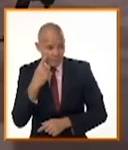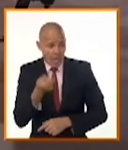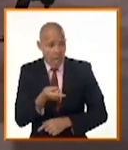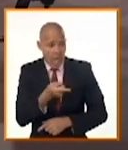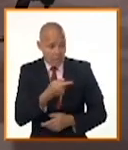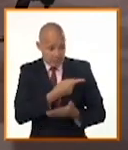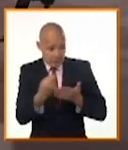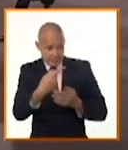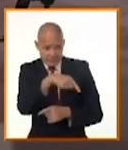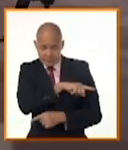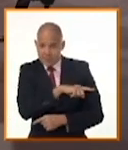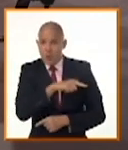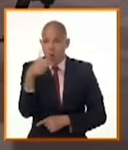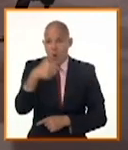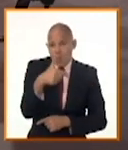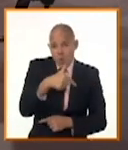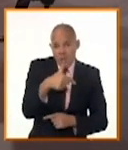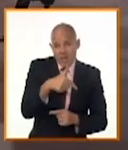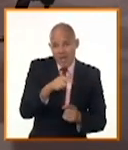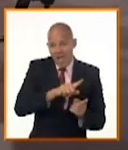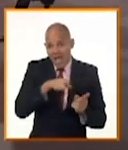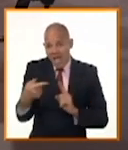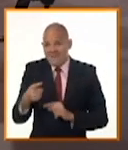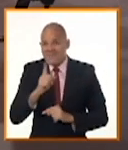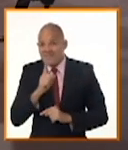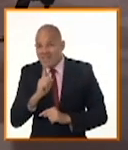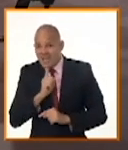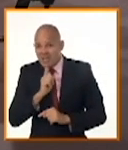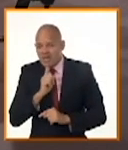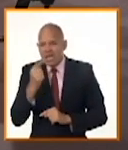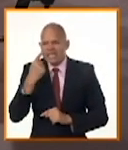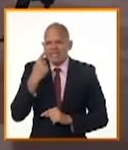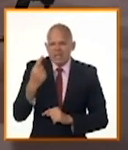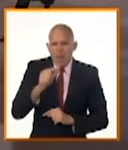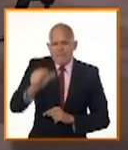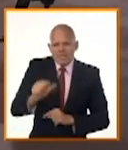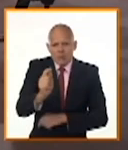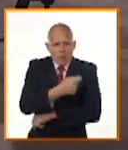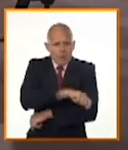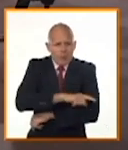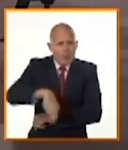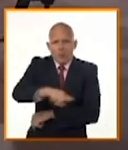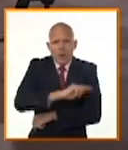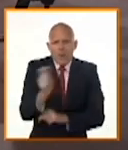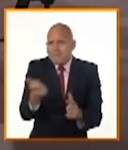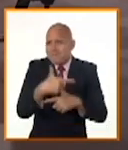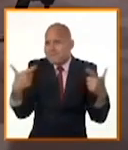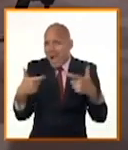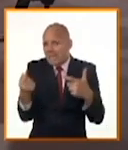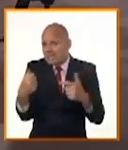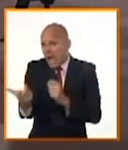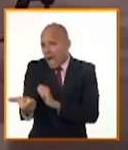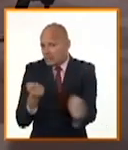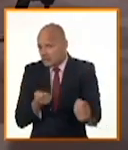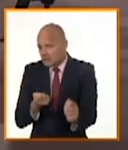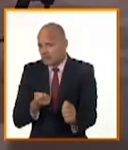la extracción por las personas naturales o sea se incrementó la extracción de efectivo de forma general